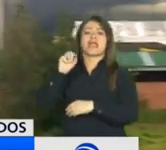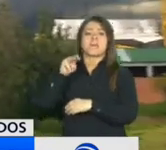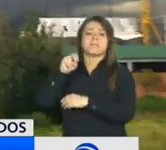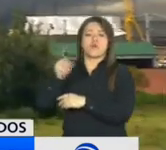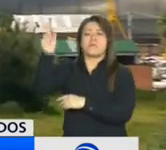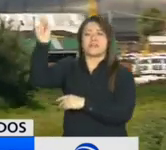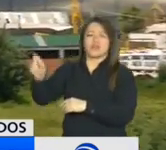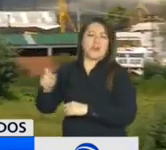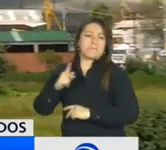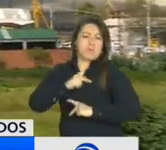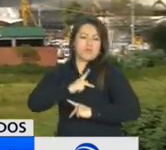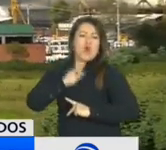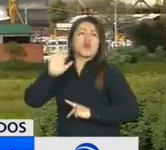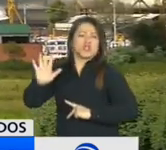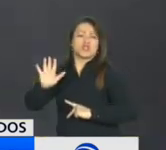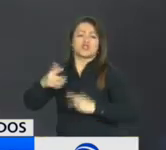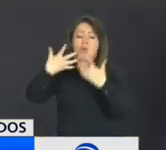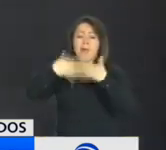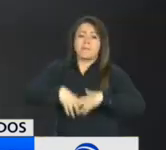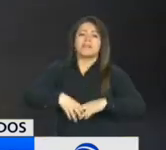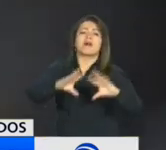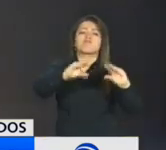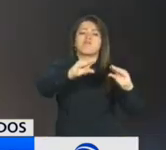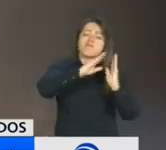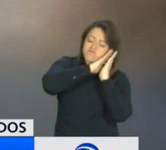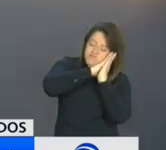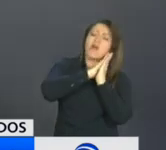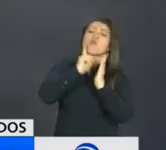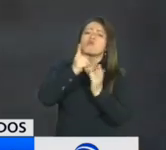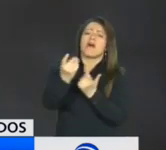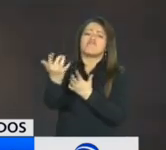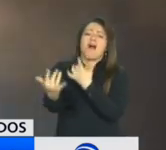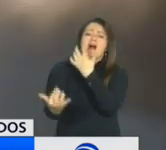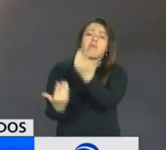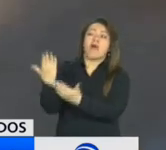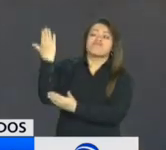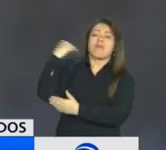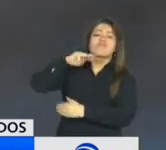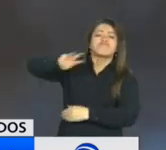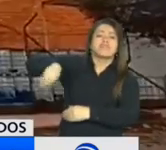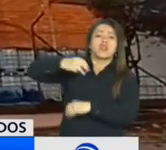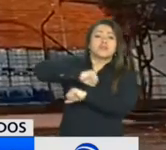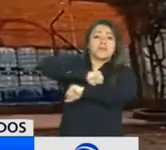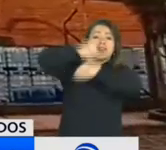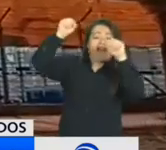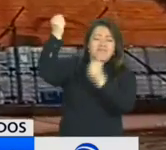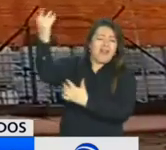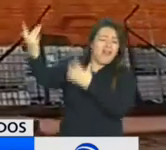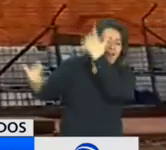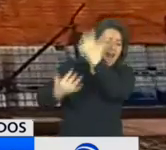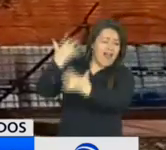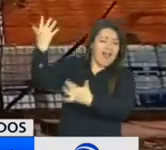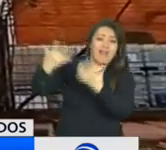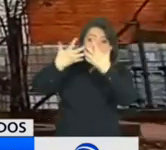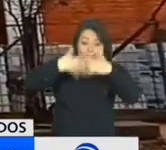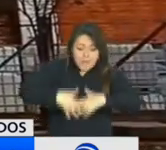el propietario de la fábrica de colchones que resultó afectada tras el incendio del pasado miércoles en horas de la mañana. La empresa, que cuenta con